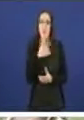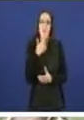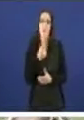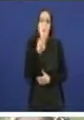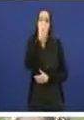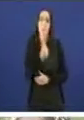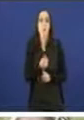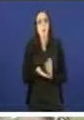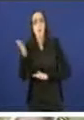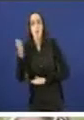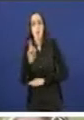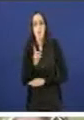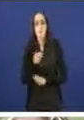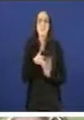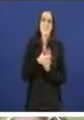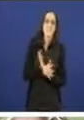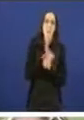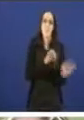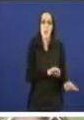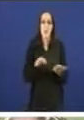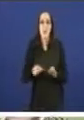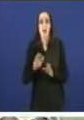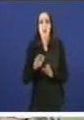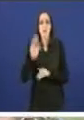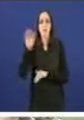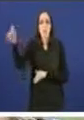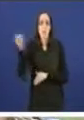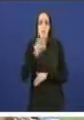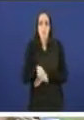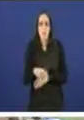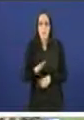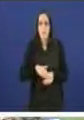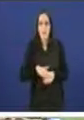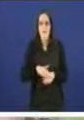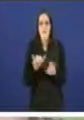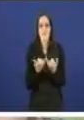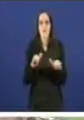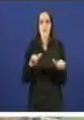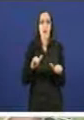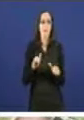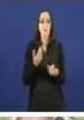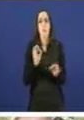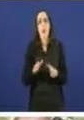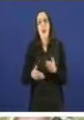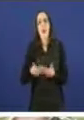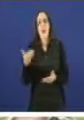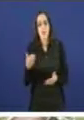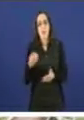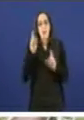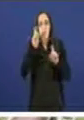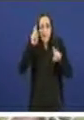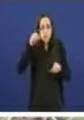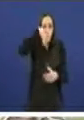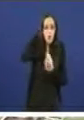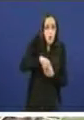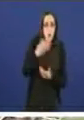co alumnado, senón o que significa a preparación da saída para festivais, revistas educativas nos centros ou